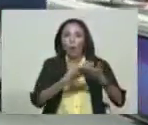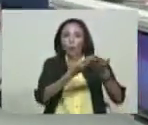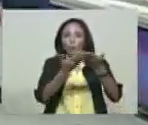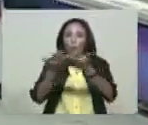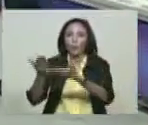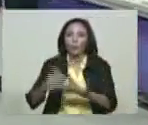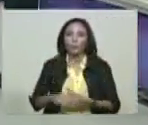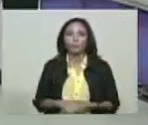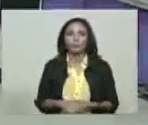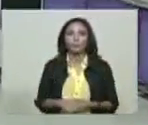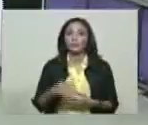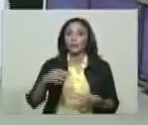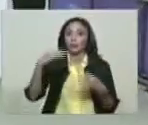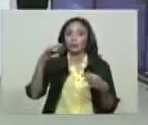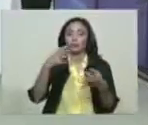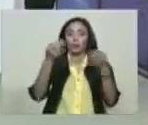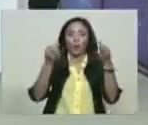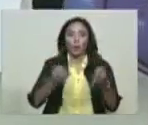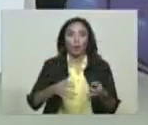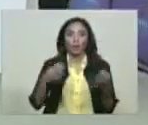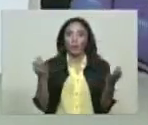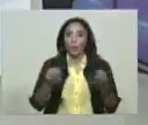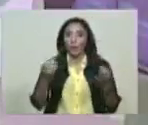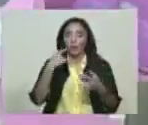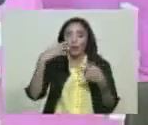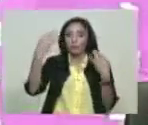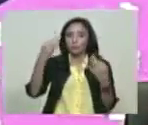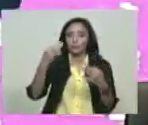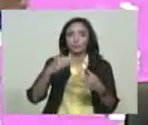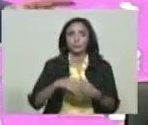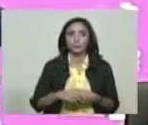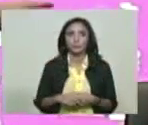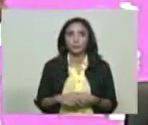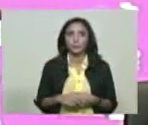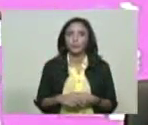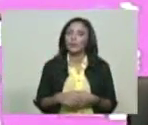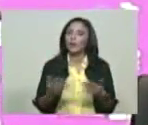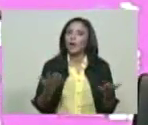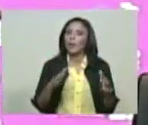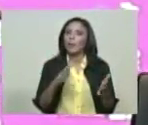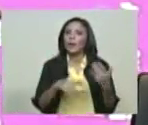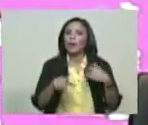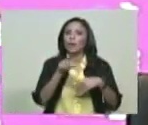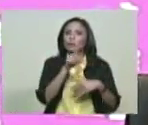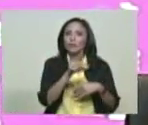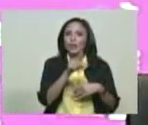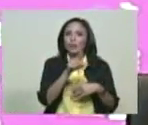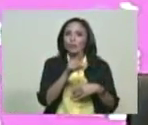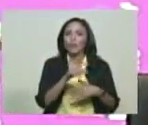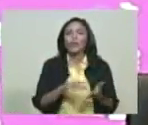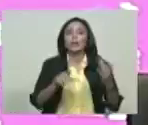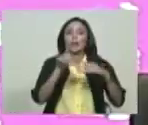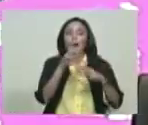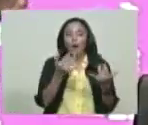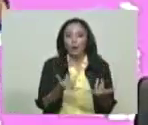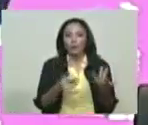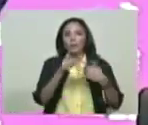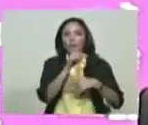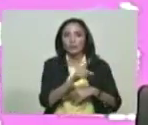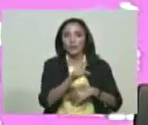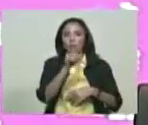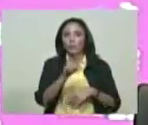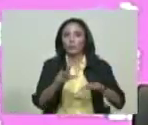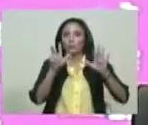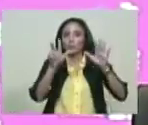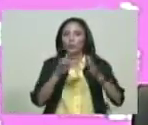de gran calidad párroco si no leyera cuánto llevamos 103 118 presidente aguaragüe